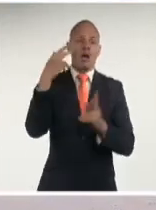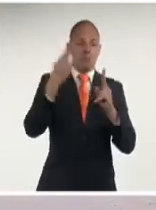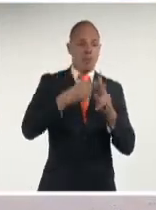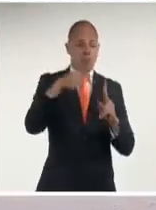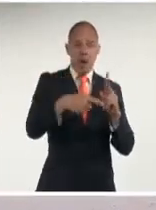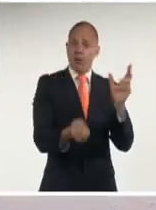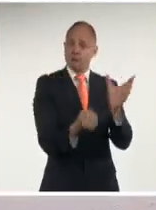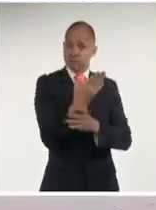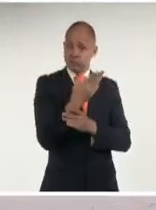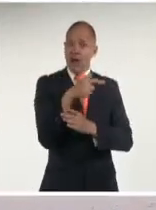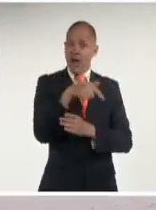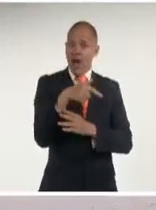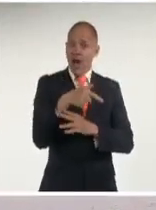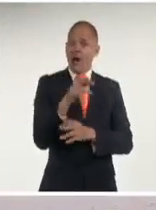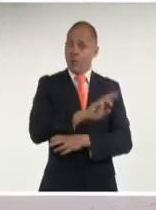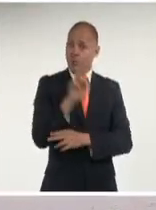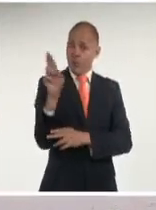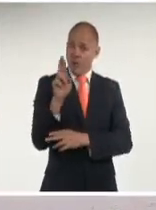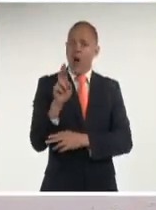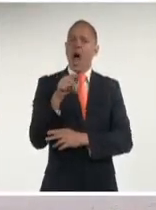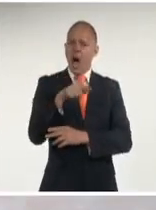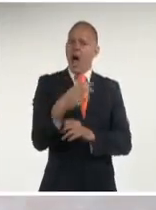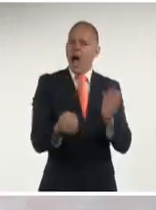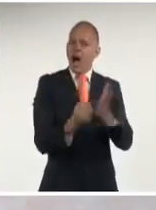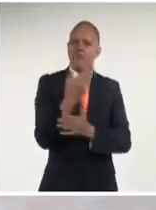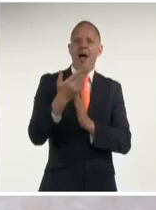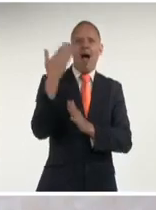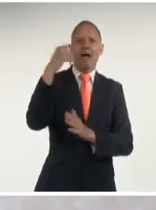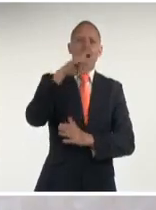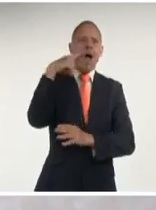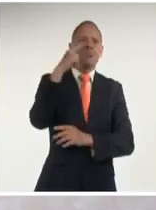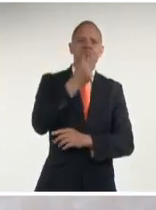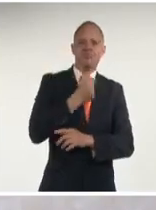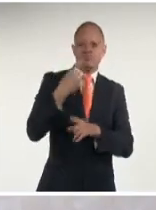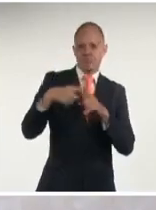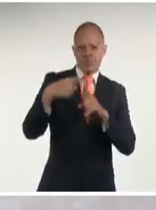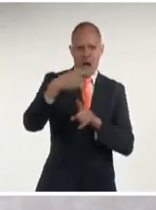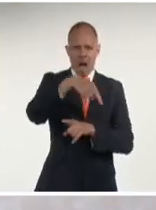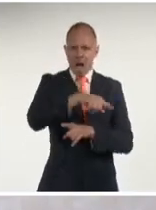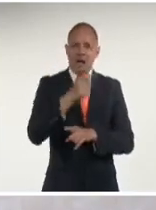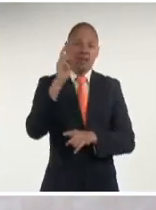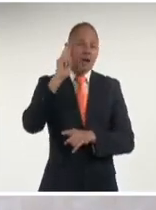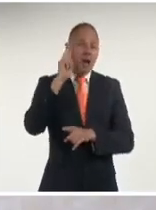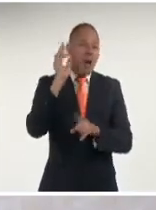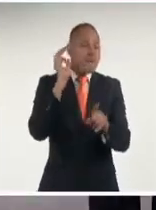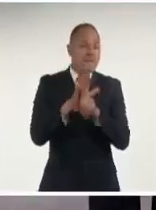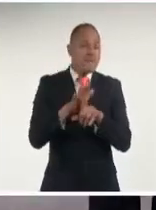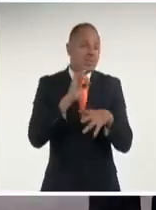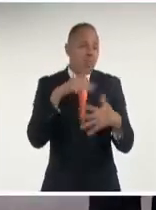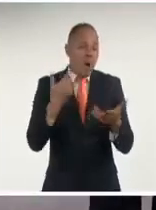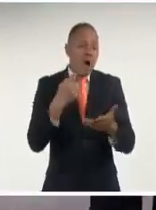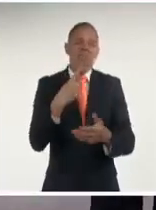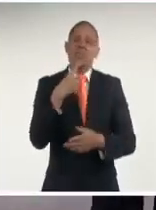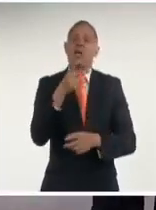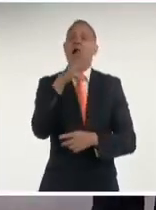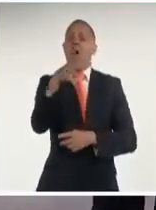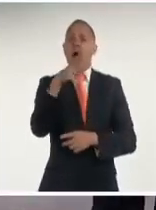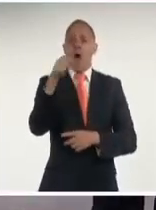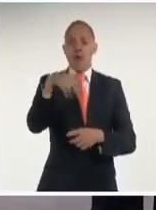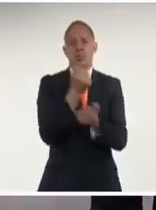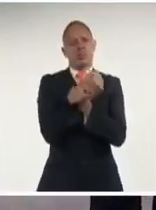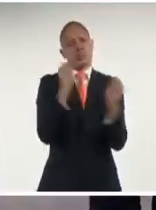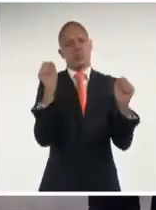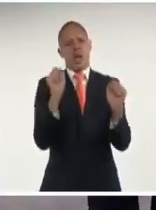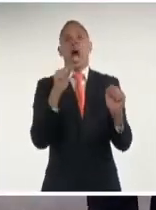región oriental. Desde la cuna de la nacionalidad cubana, donde se dio el primer grito de independencia o muerte, se evocaron una vez